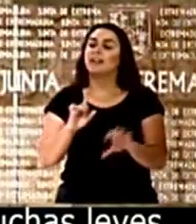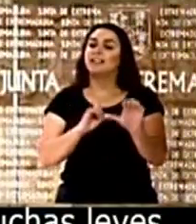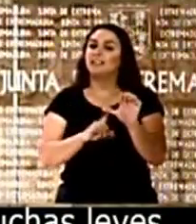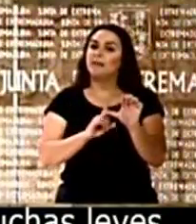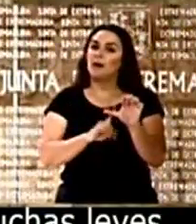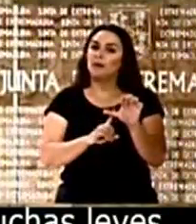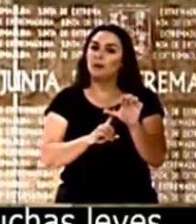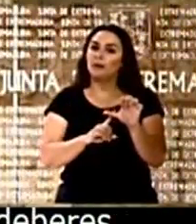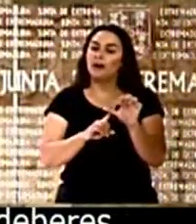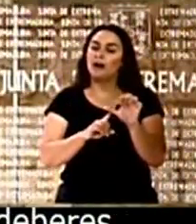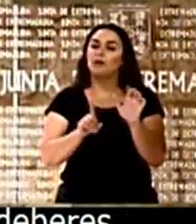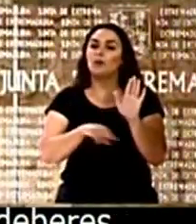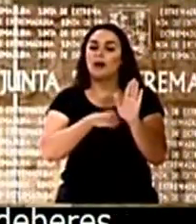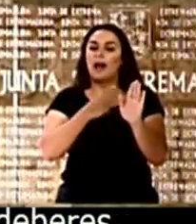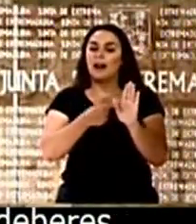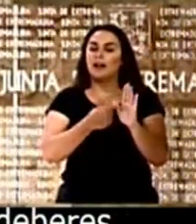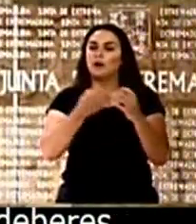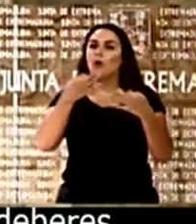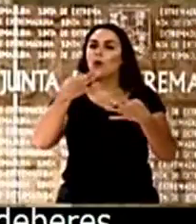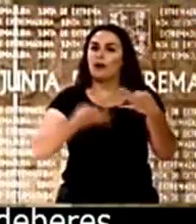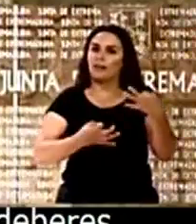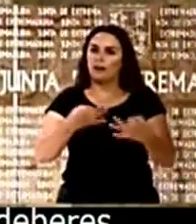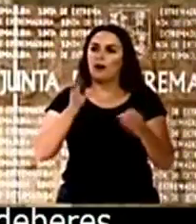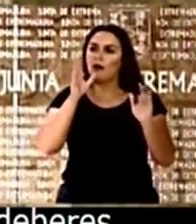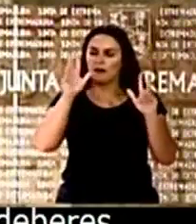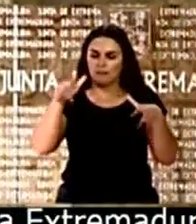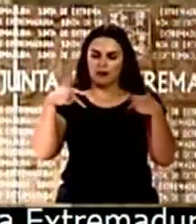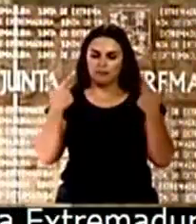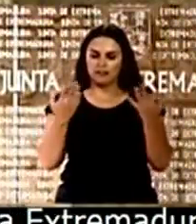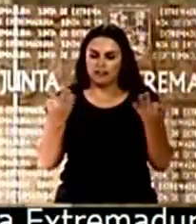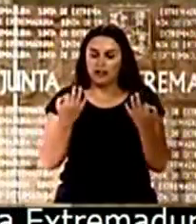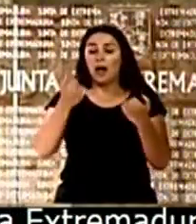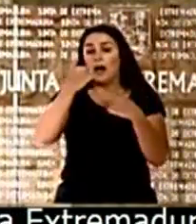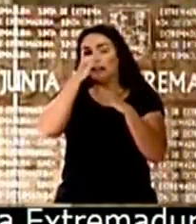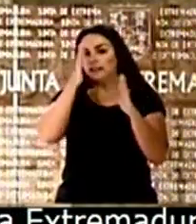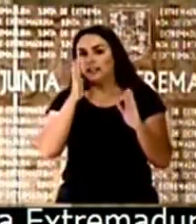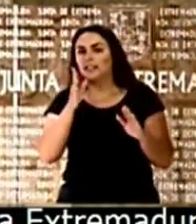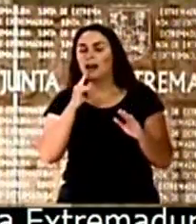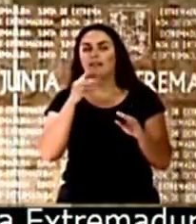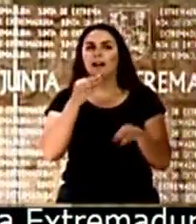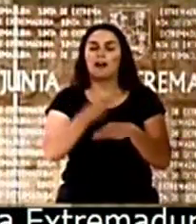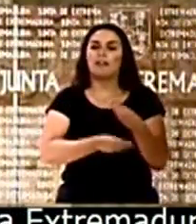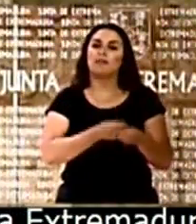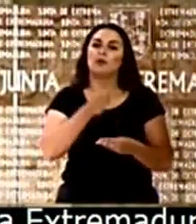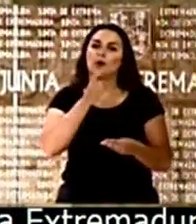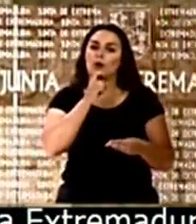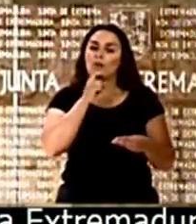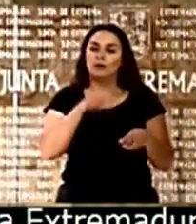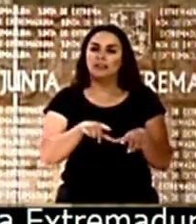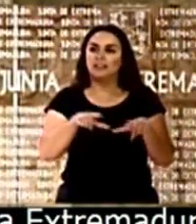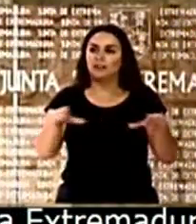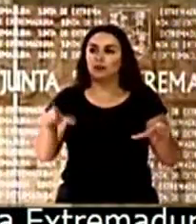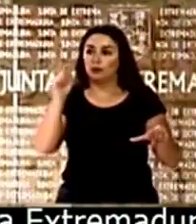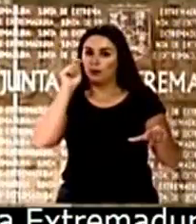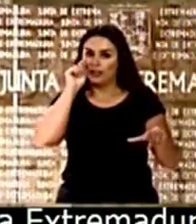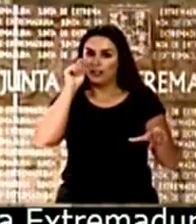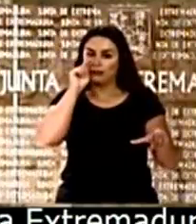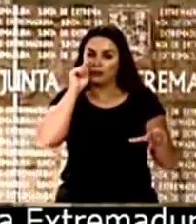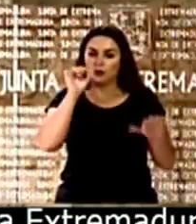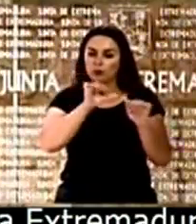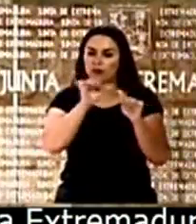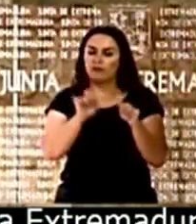de un marco jurídico que nos permita, atendiendo a cómo se está desarrollando el sector del turismo de